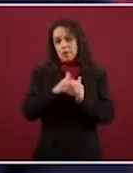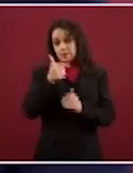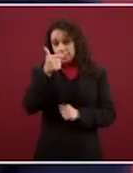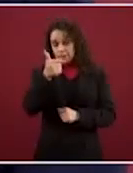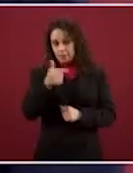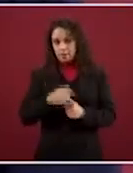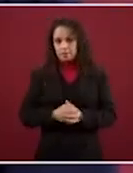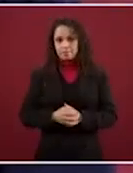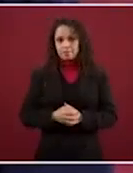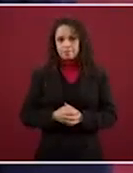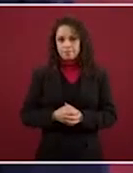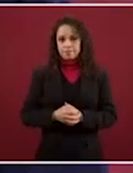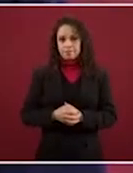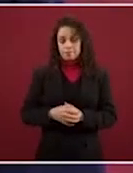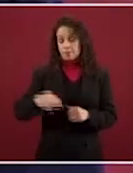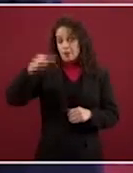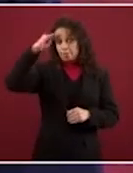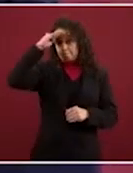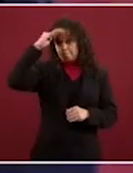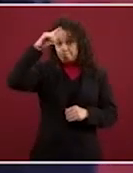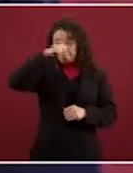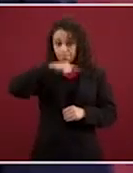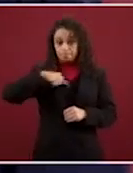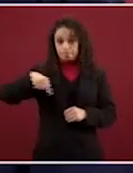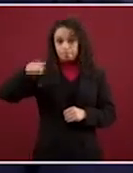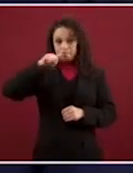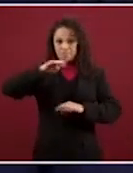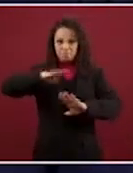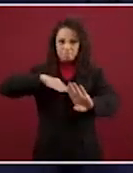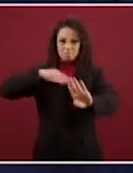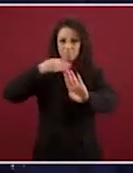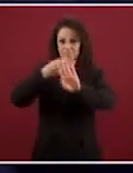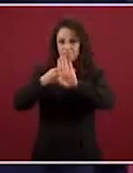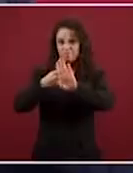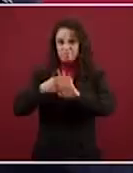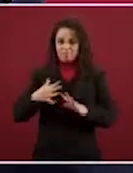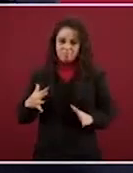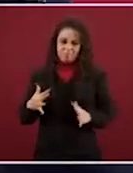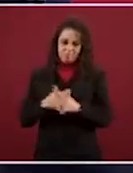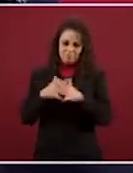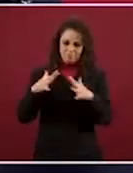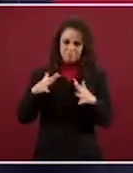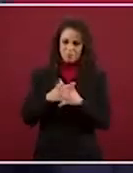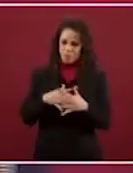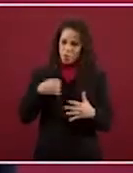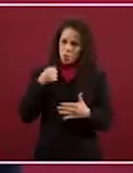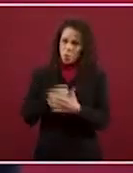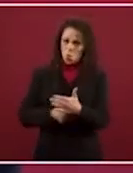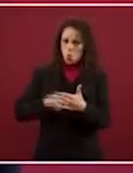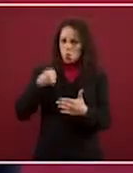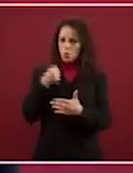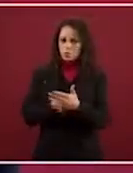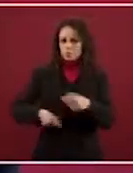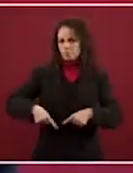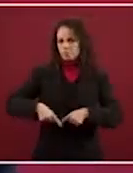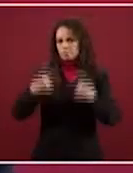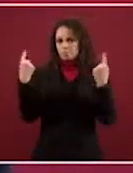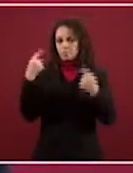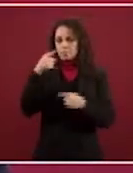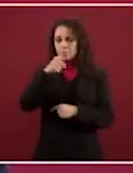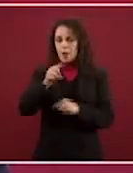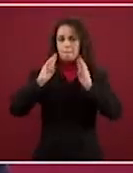Se pensó que declarando la guerra al narcotráfico se iba a resolver el problema de la inseguridad y de la